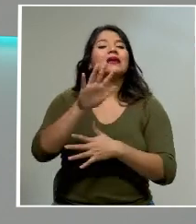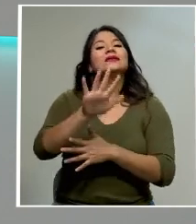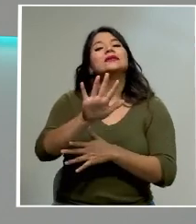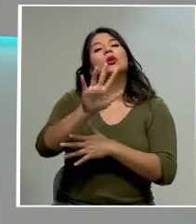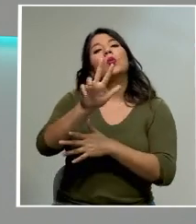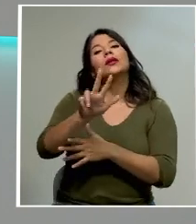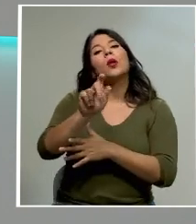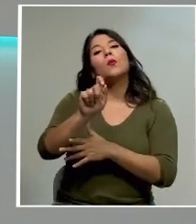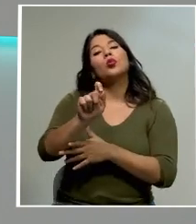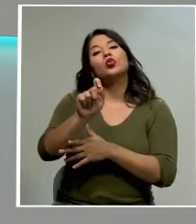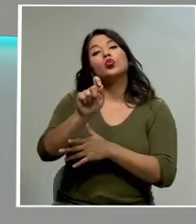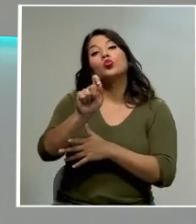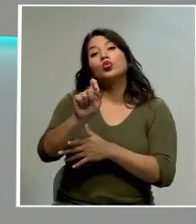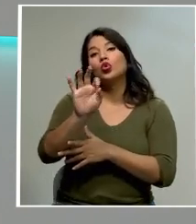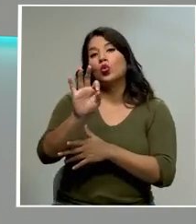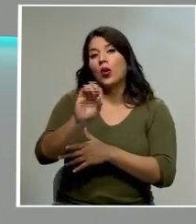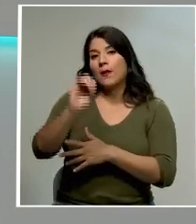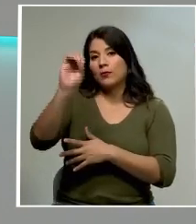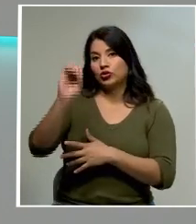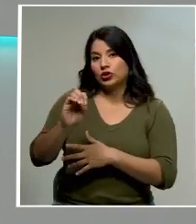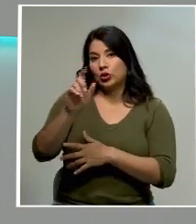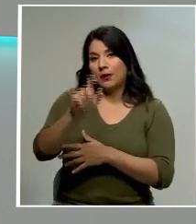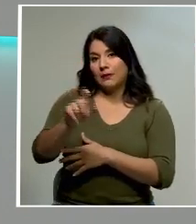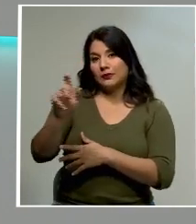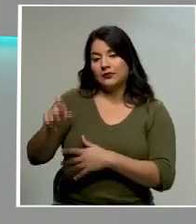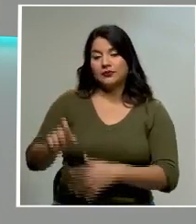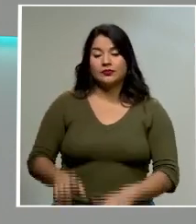53.9% de la meta país.